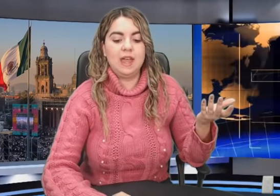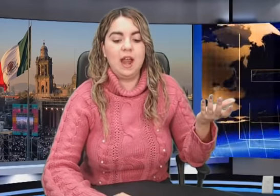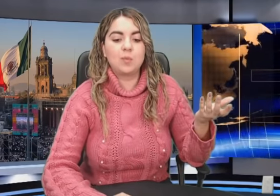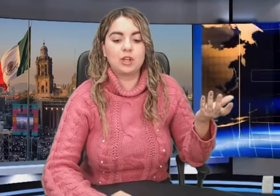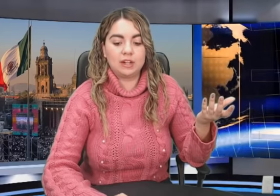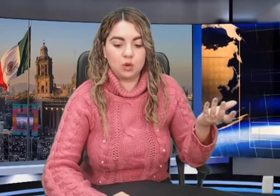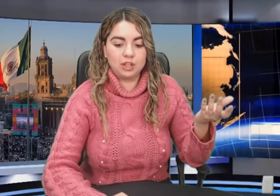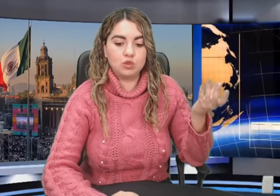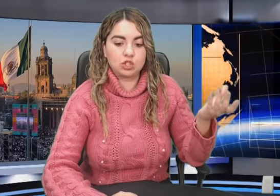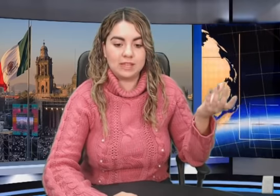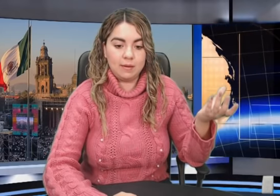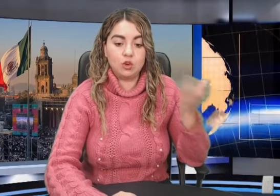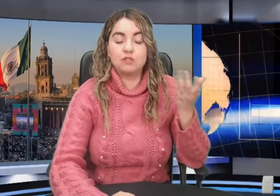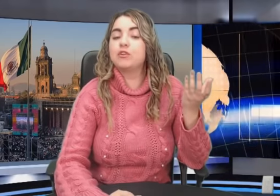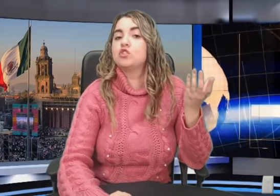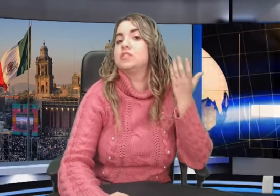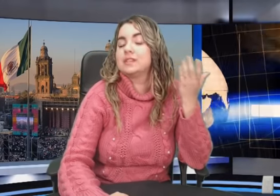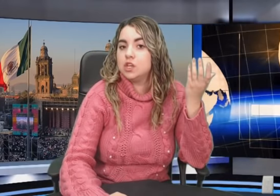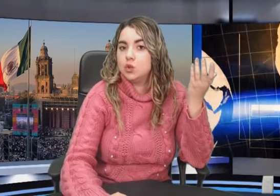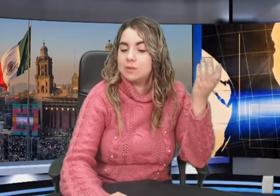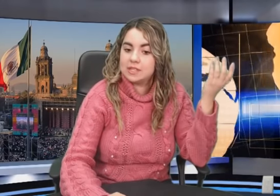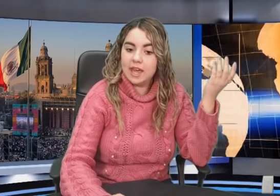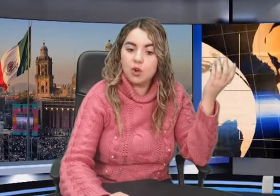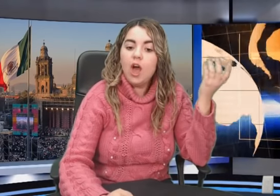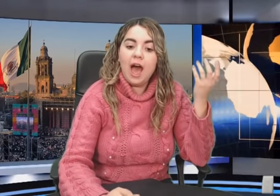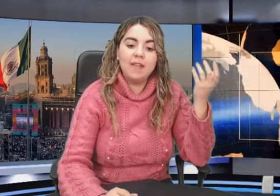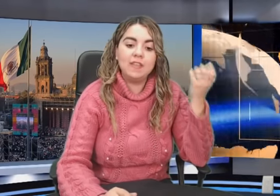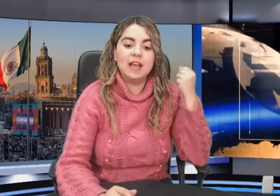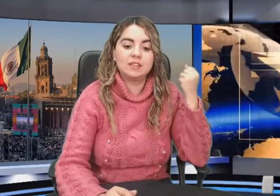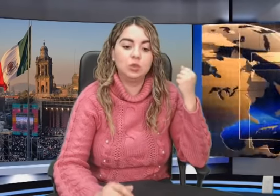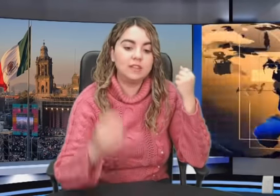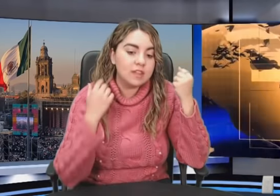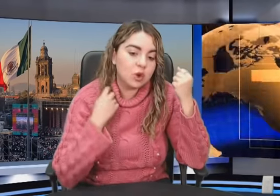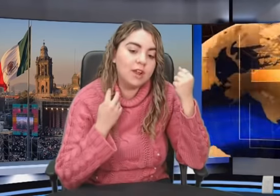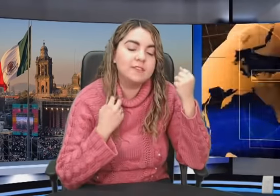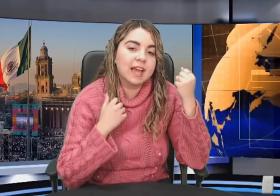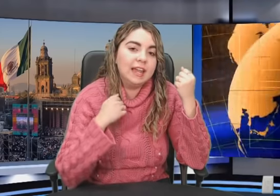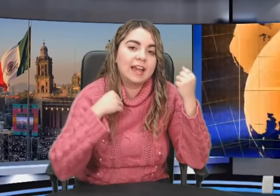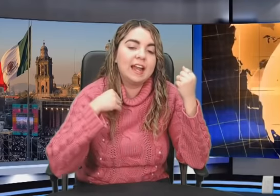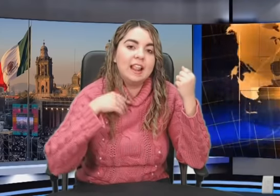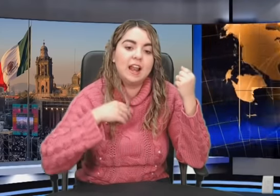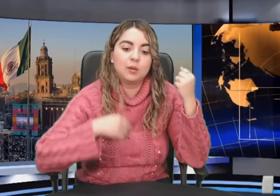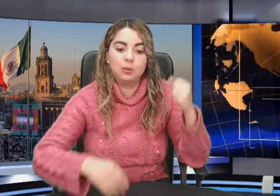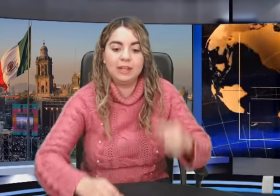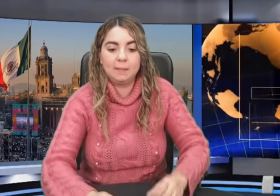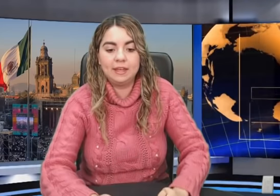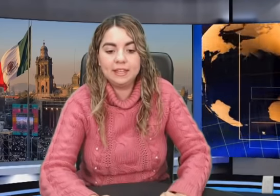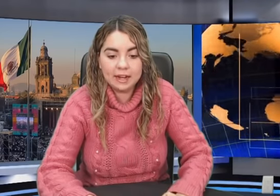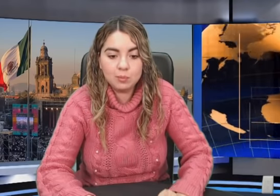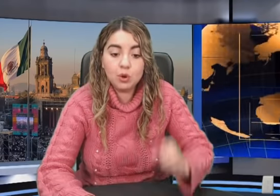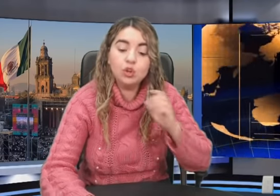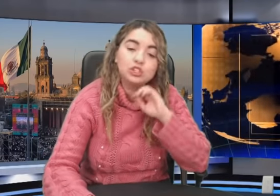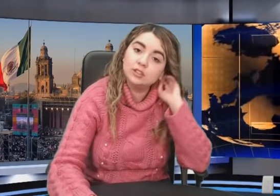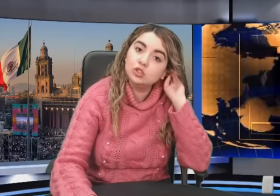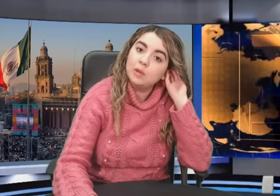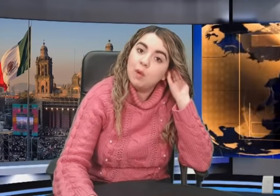pueden señalar porque, recordemos, Salvador Cienfuegos está siendo investigado ante las autoridades con la Fiscalía General de la República Mexicana